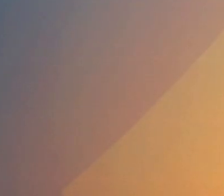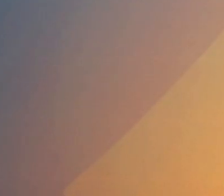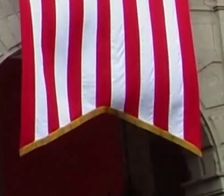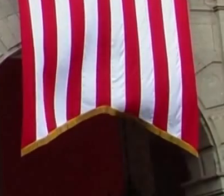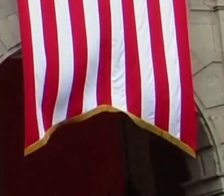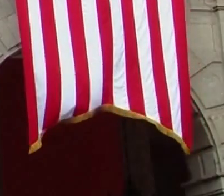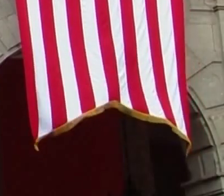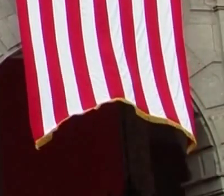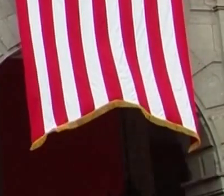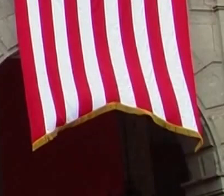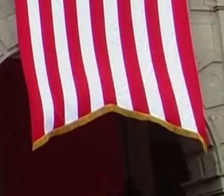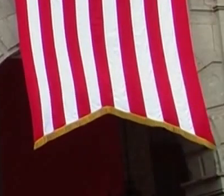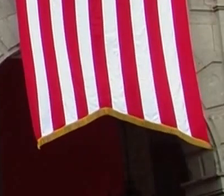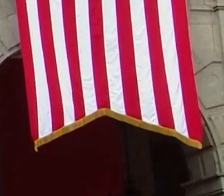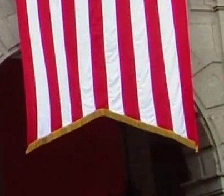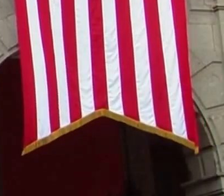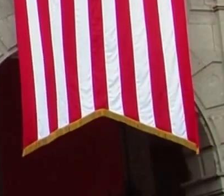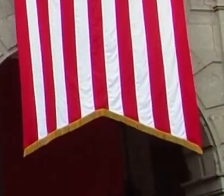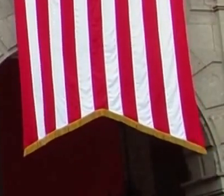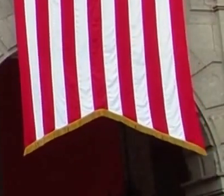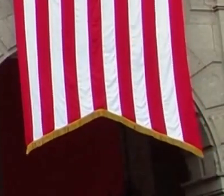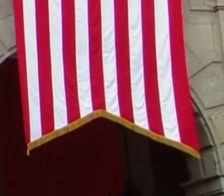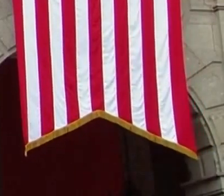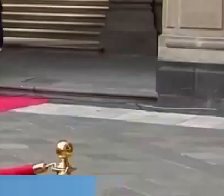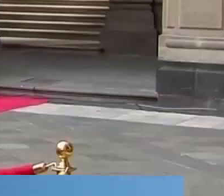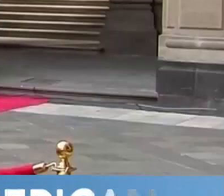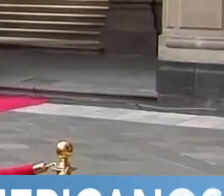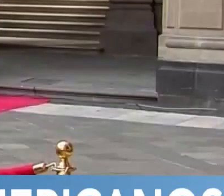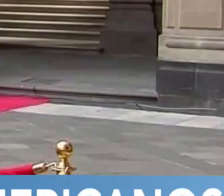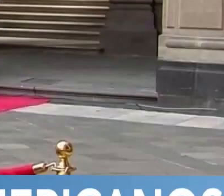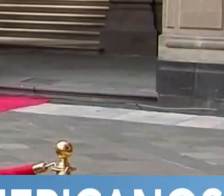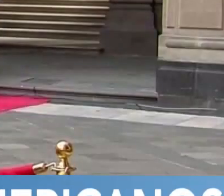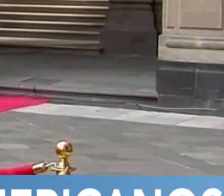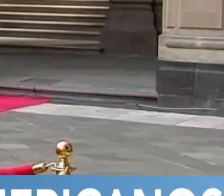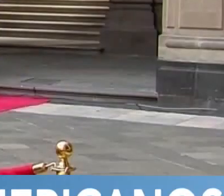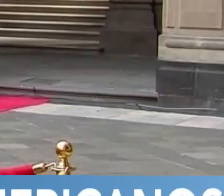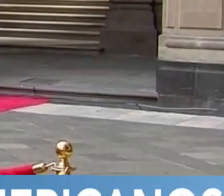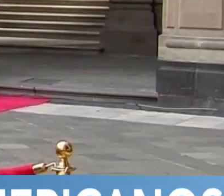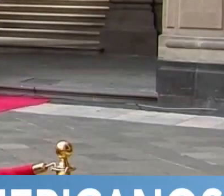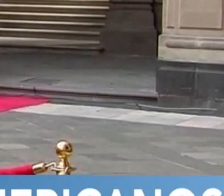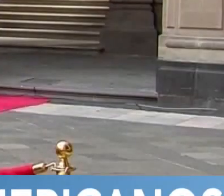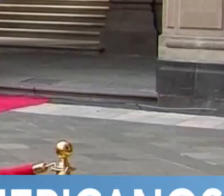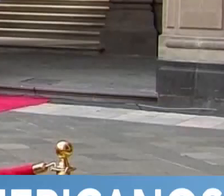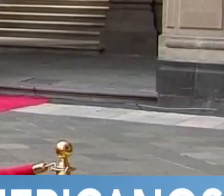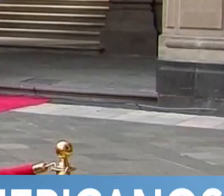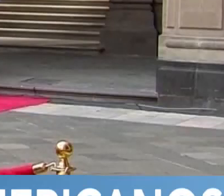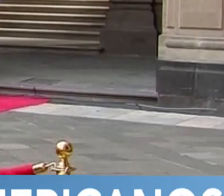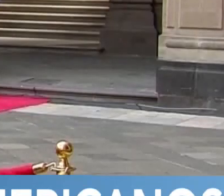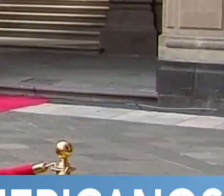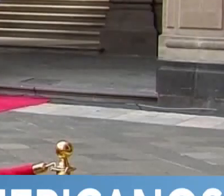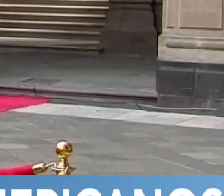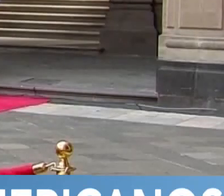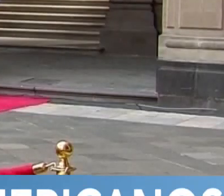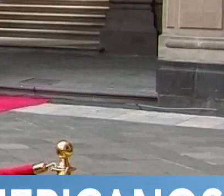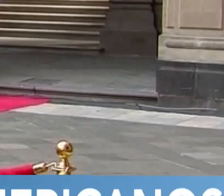mexicano, también el presidente de Estados Unidos, Joe Biden, y el presidente canadiense, allí vemos las tres banderas, Justin Trudeau. Bueno, empiezan